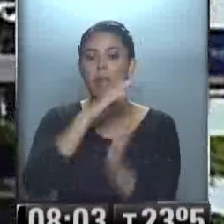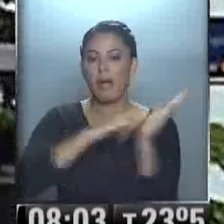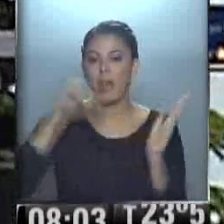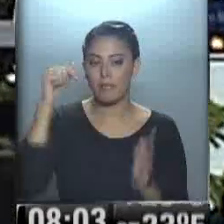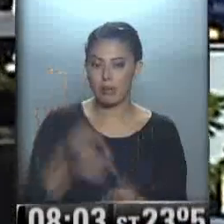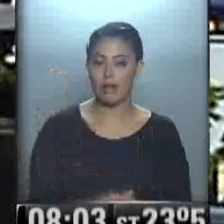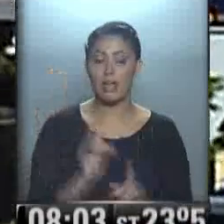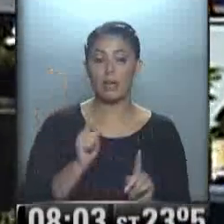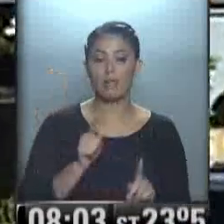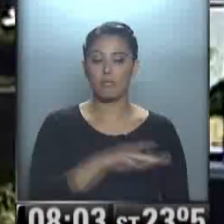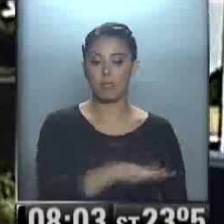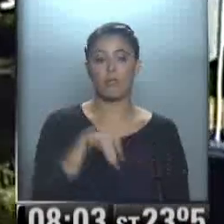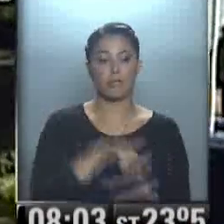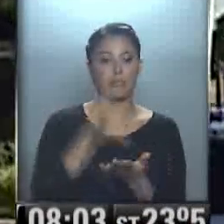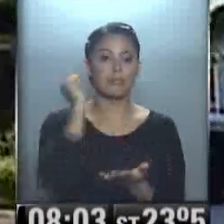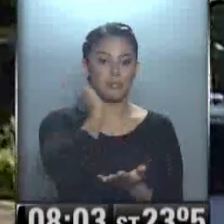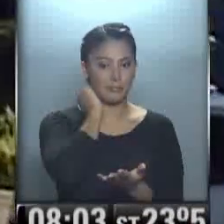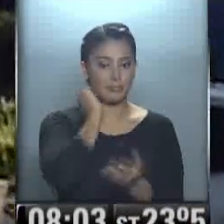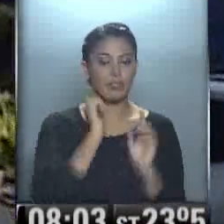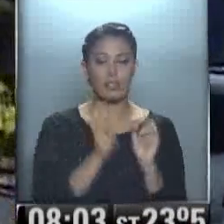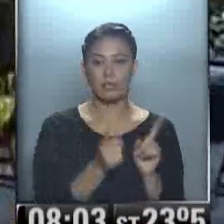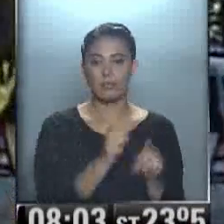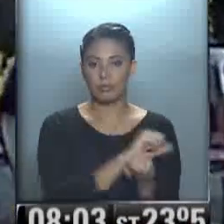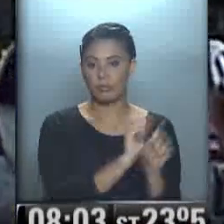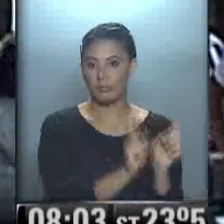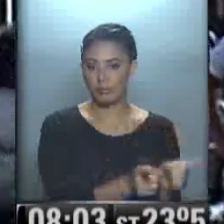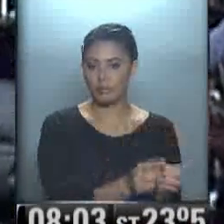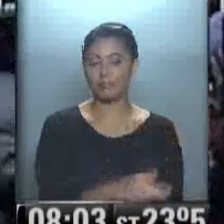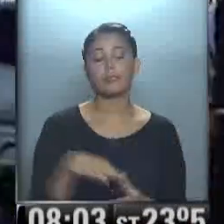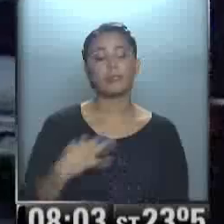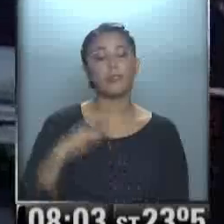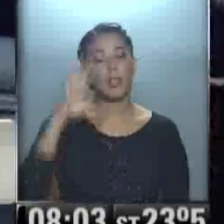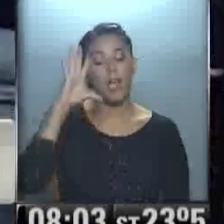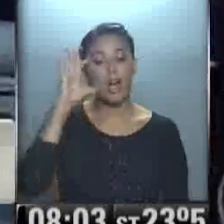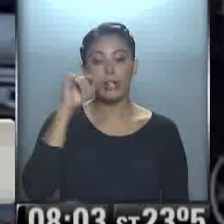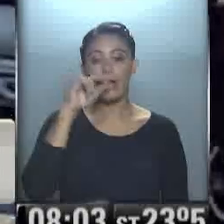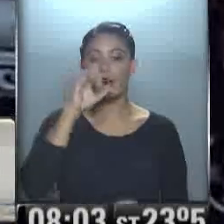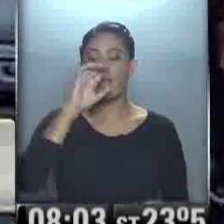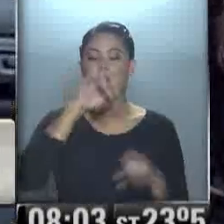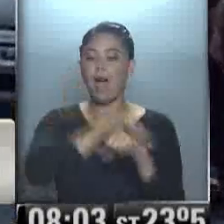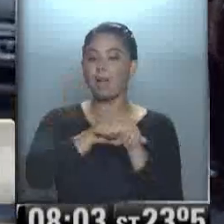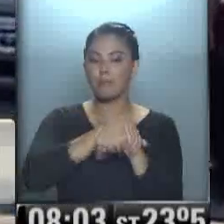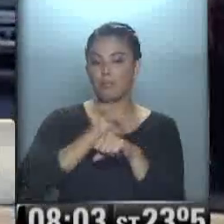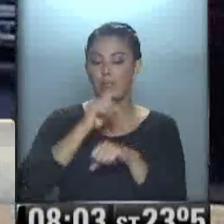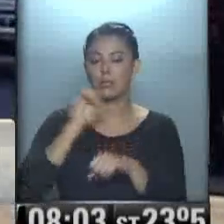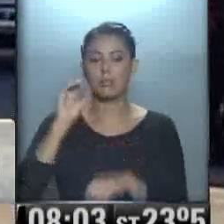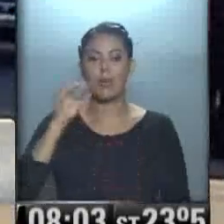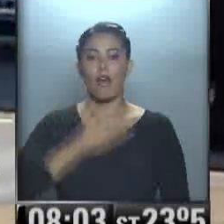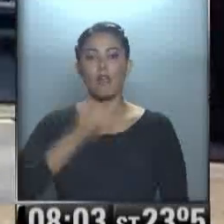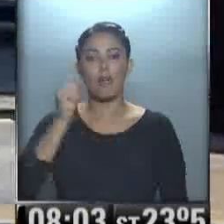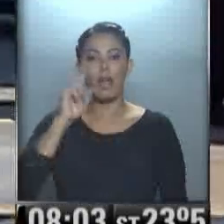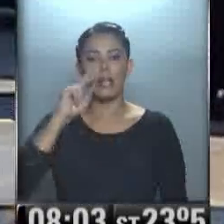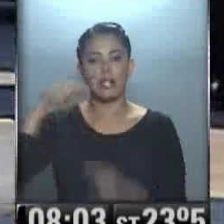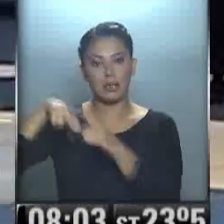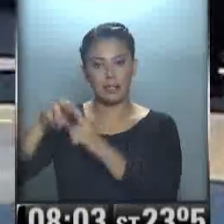aquí desde la aeroparque donde permaneció detenido hay que recordar que es amigo del financista Leonardo fariña